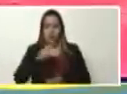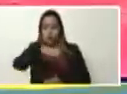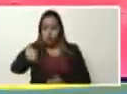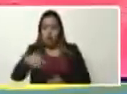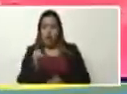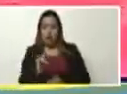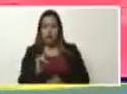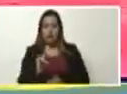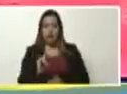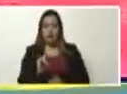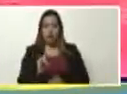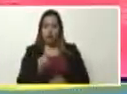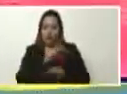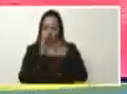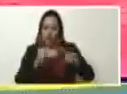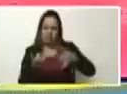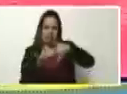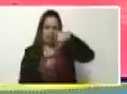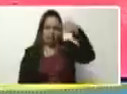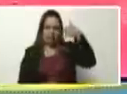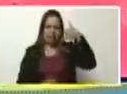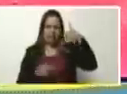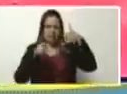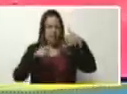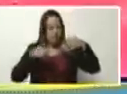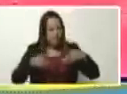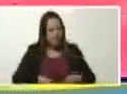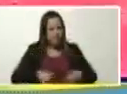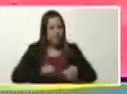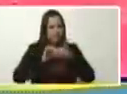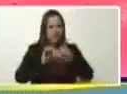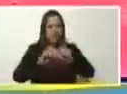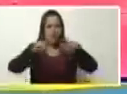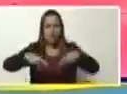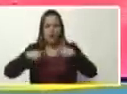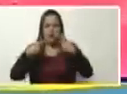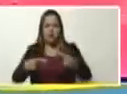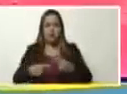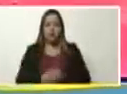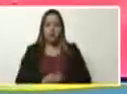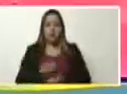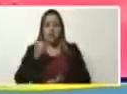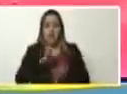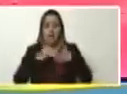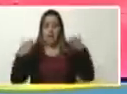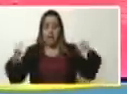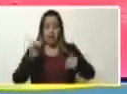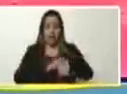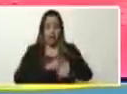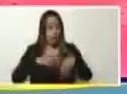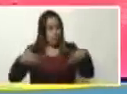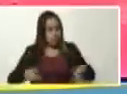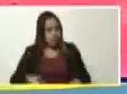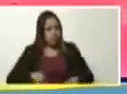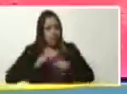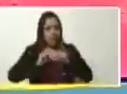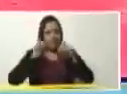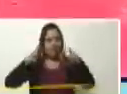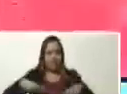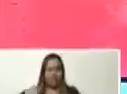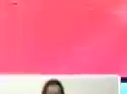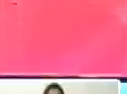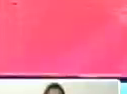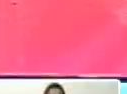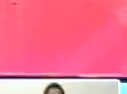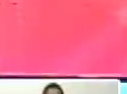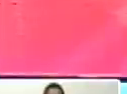han sido columna vertebral de esa resistencia, de esa innovación, y ha sido la gran etapa de la resistencia victoriosa